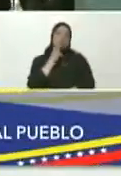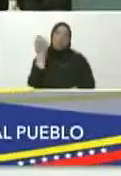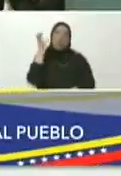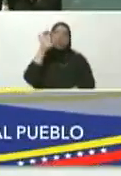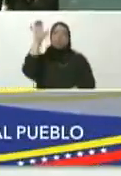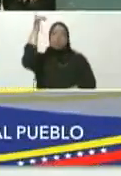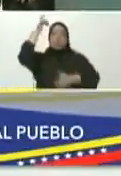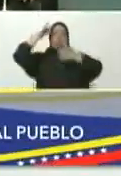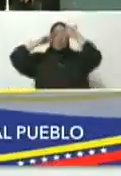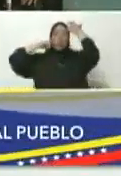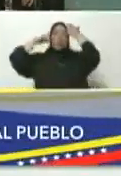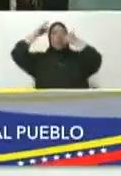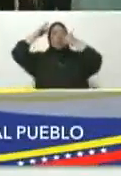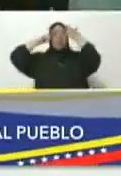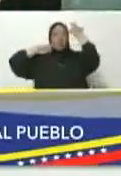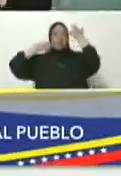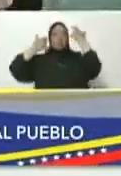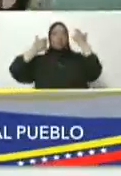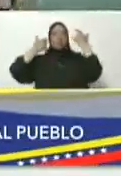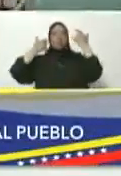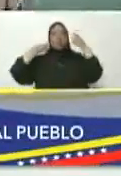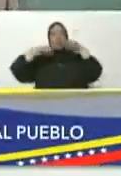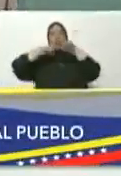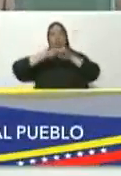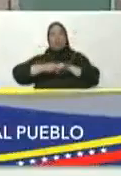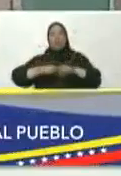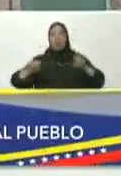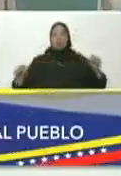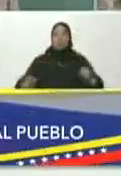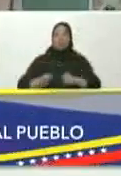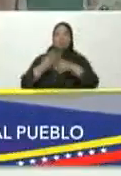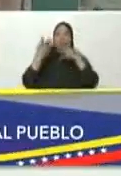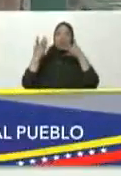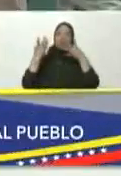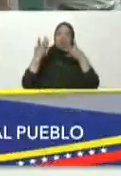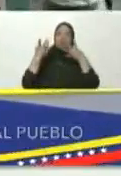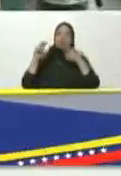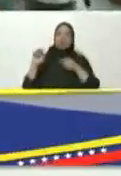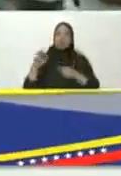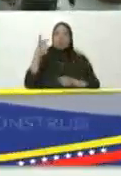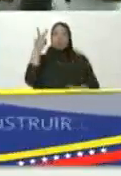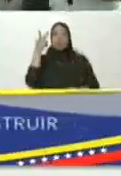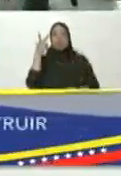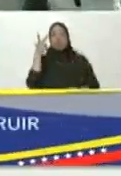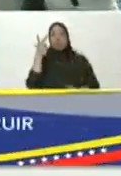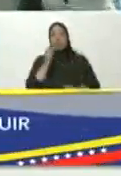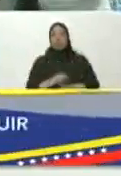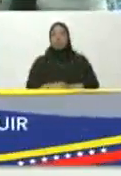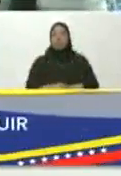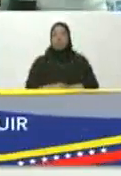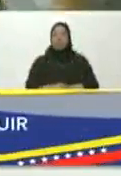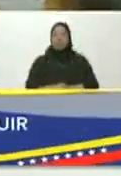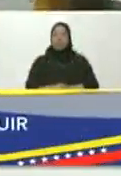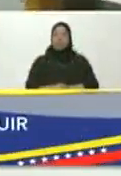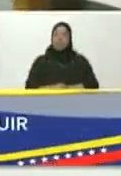Chávez. Socialismo de lo moral, de lo espiritual. La tercera dimensión,